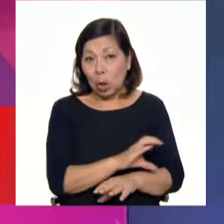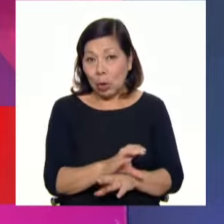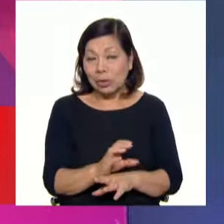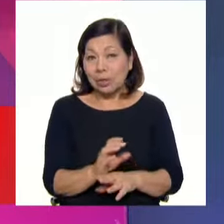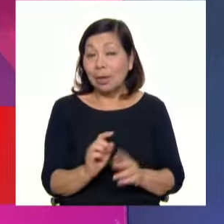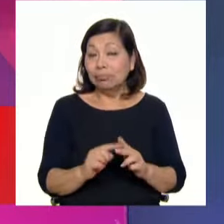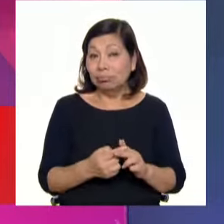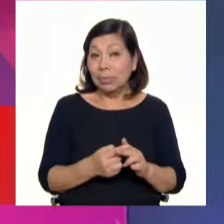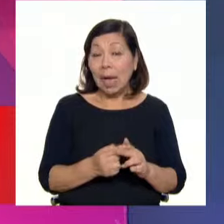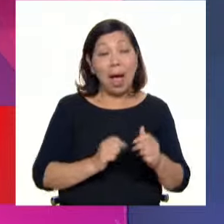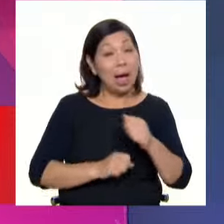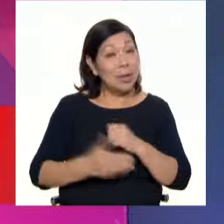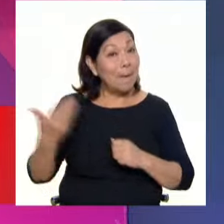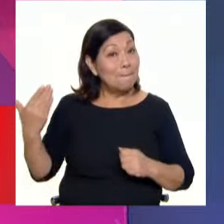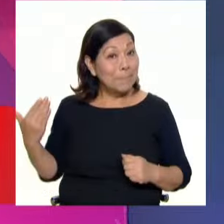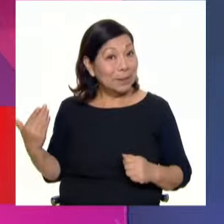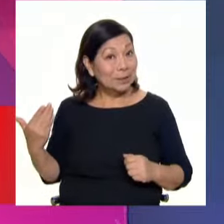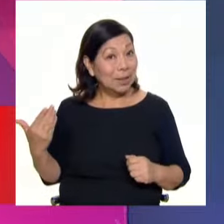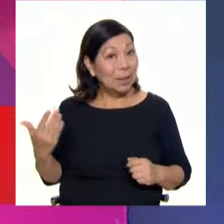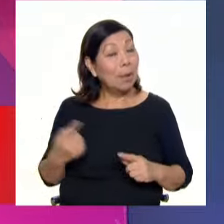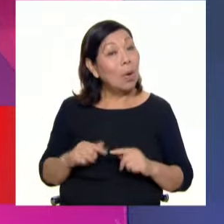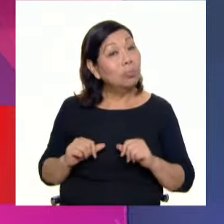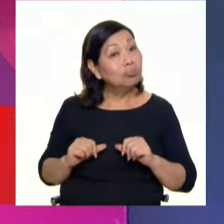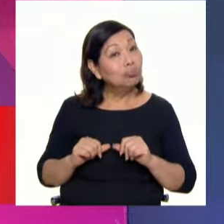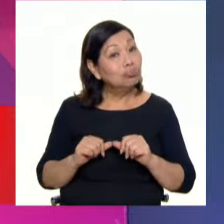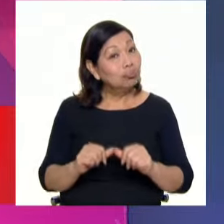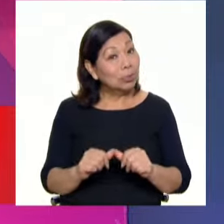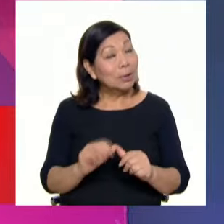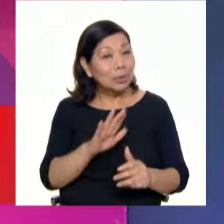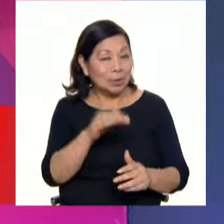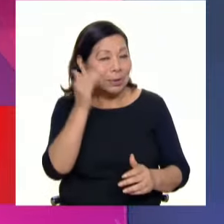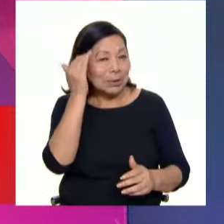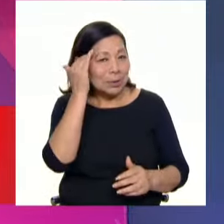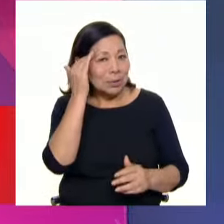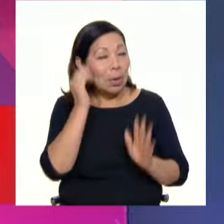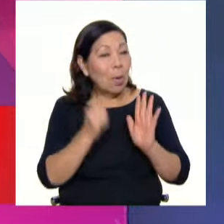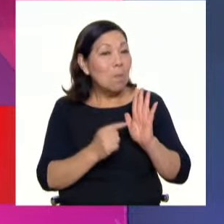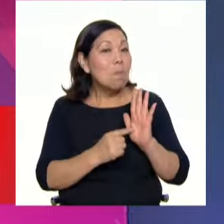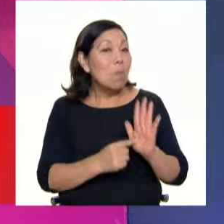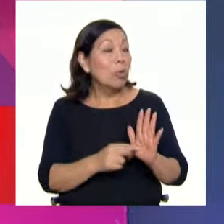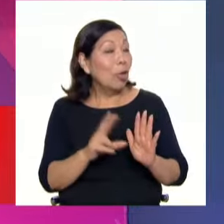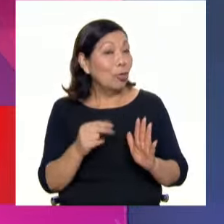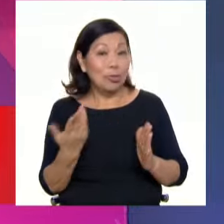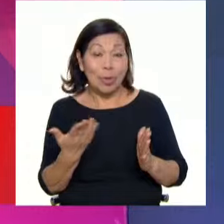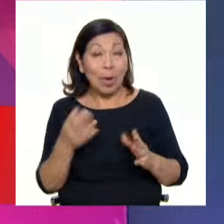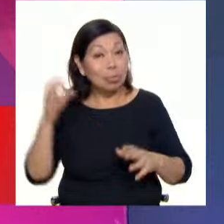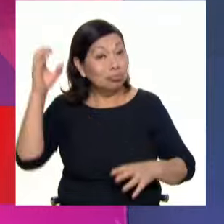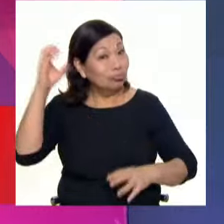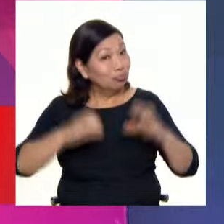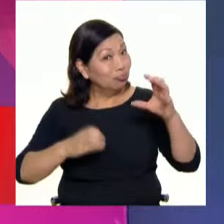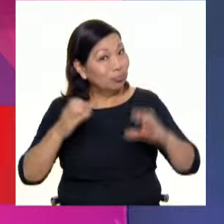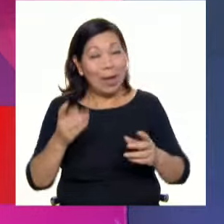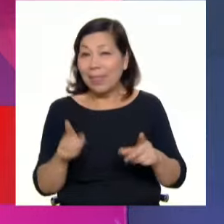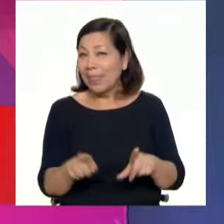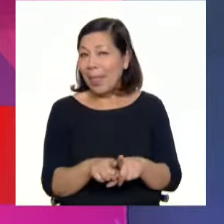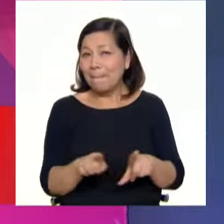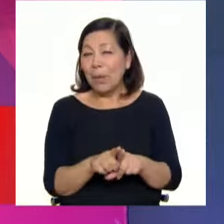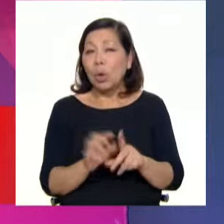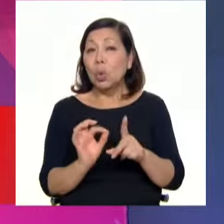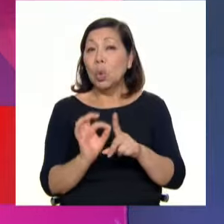Esto ha iniciado el año pasado, todavía persiste y ya sabemos que eso se puede reflejar no solamente con precipitaciones, sino también